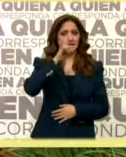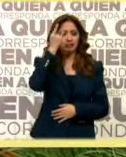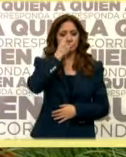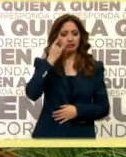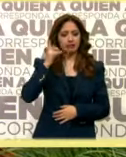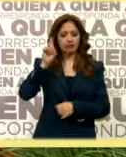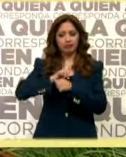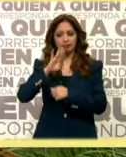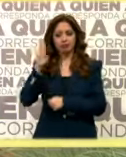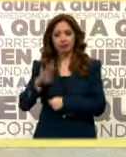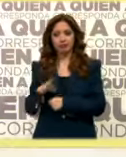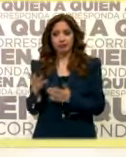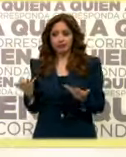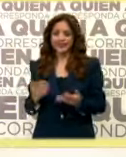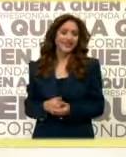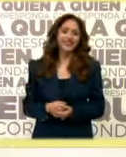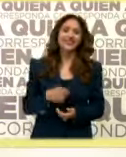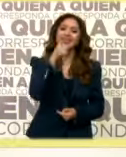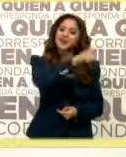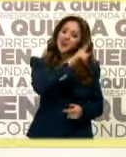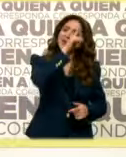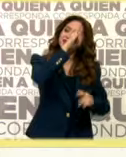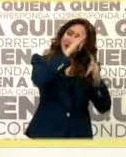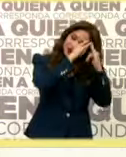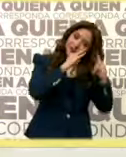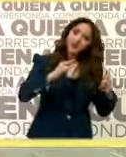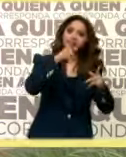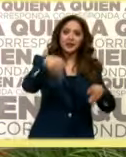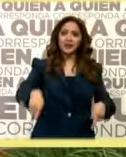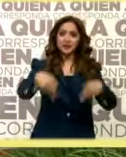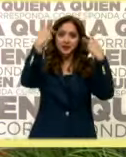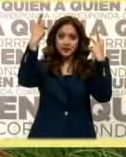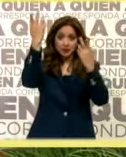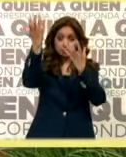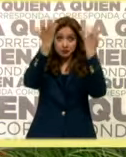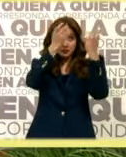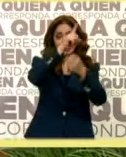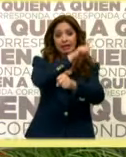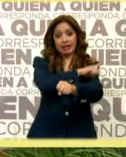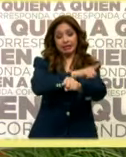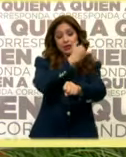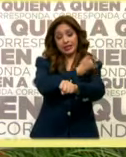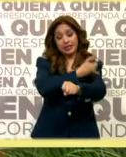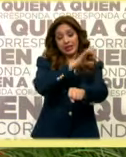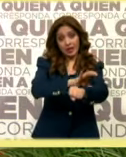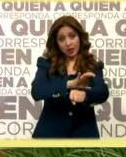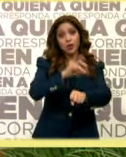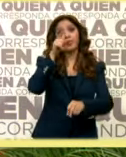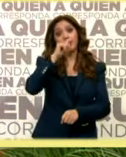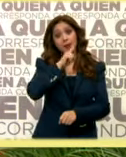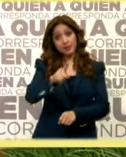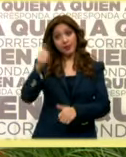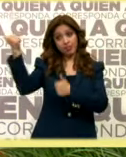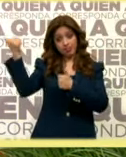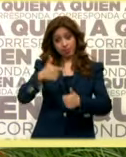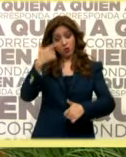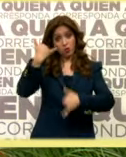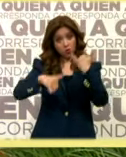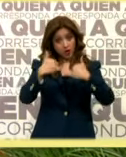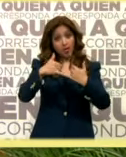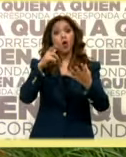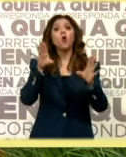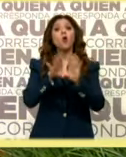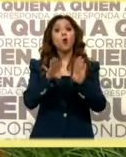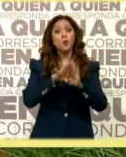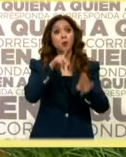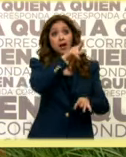perfecto, pero bueno, ahí tienen, vayan a disfrutar de la Feria de la Esfera ya en la delegación Iztacalco. Y bueno, pues también traigan sus juguetes a las instalaciones de Azteca,